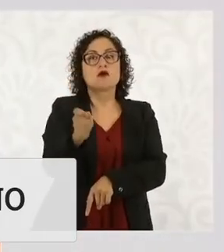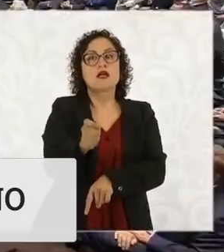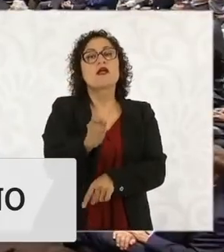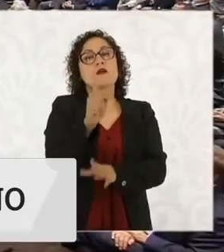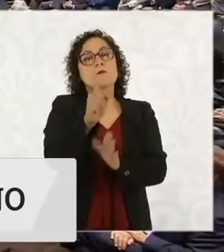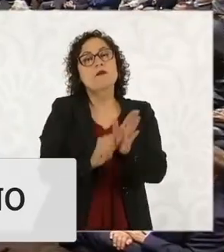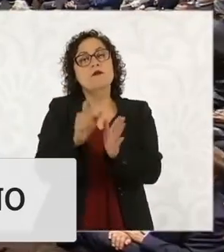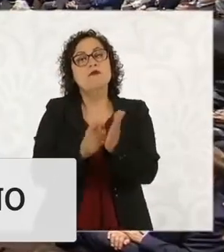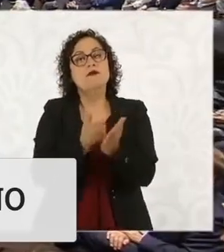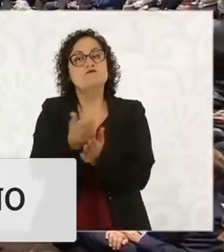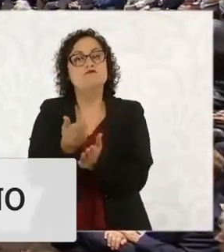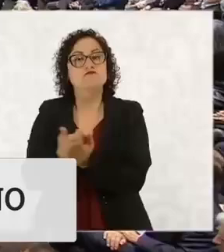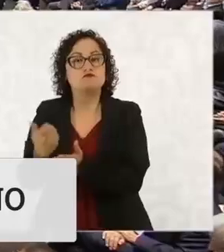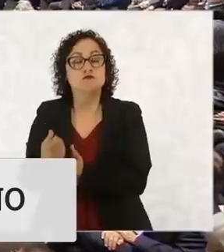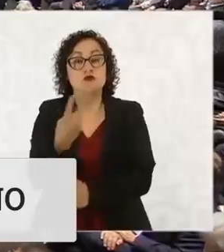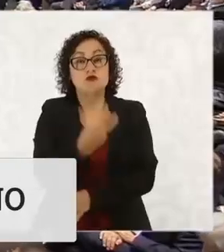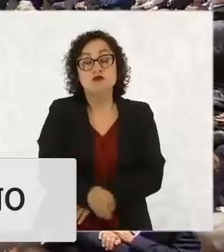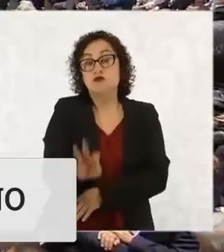mensual.